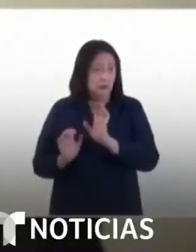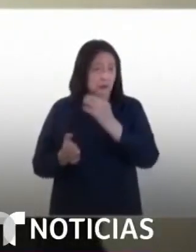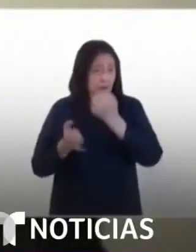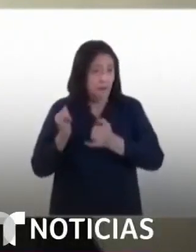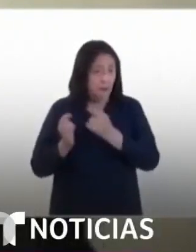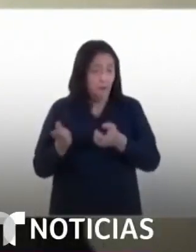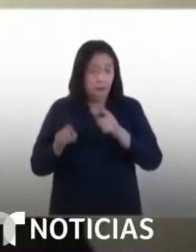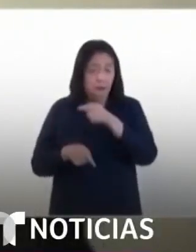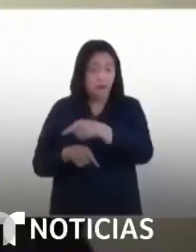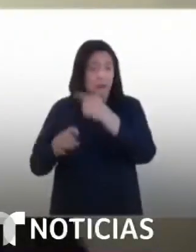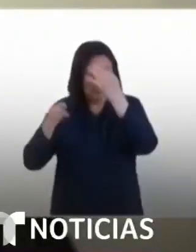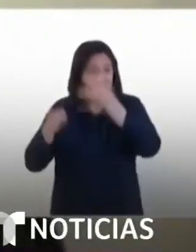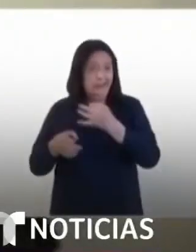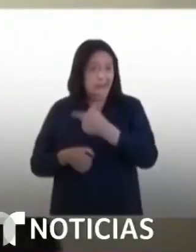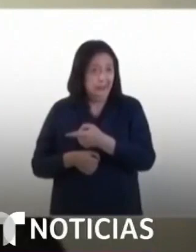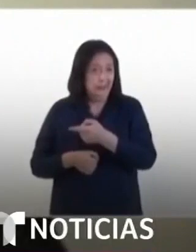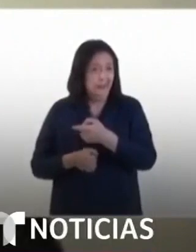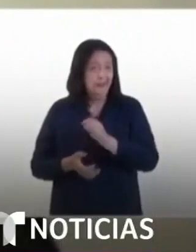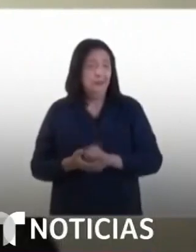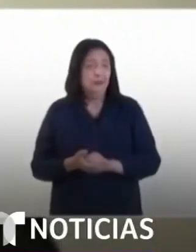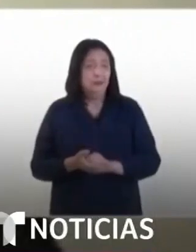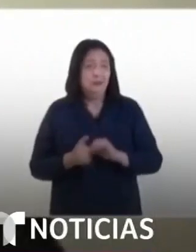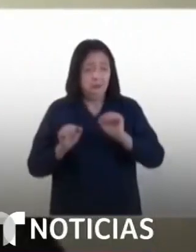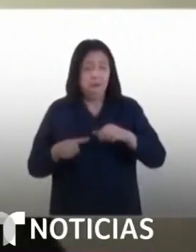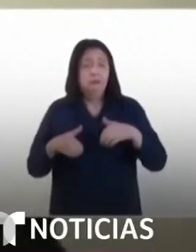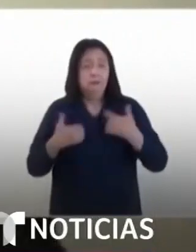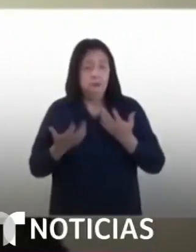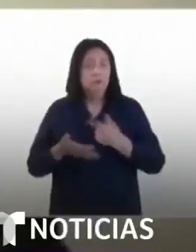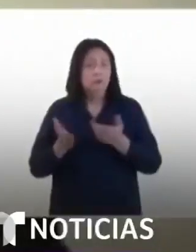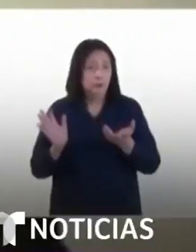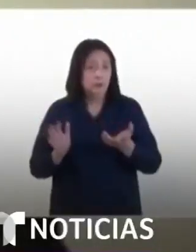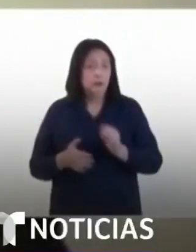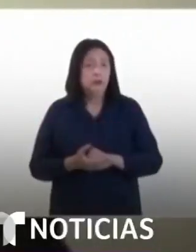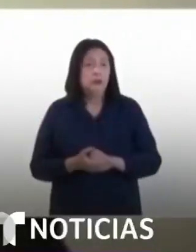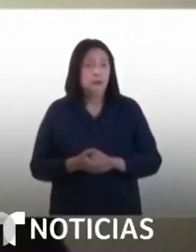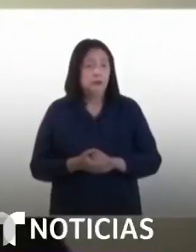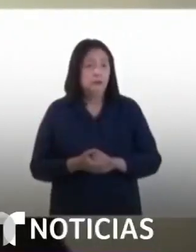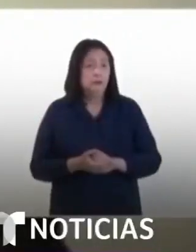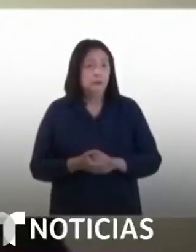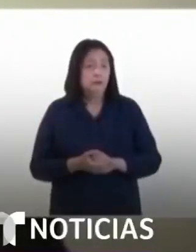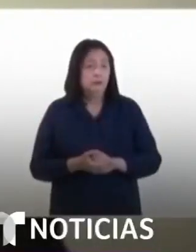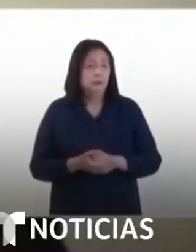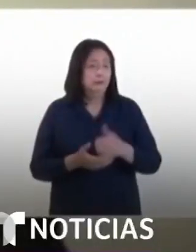finalmente, cuando ella lo decida, pueda hacer uso de